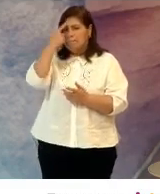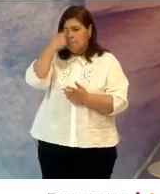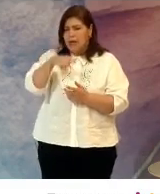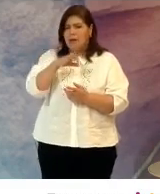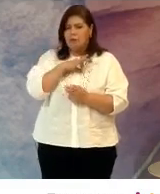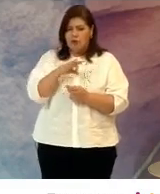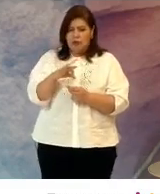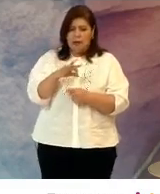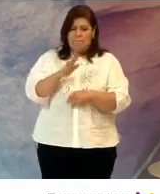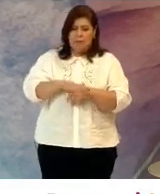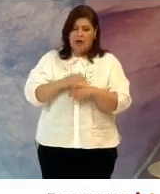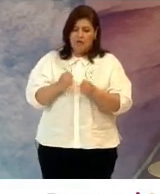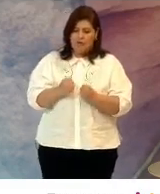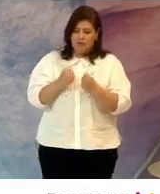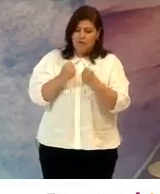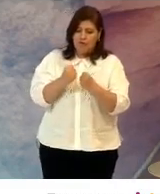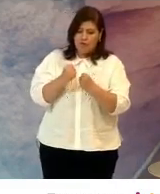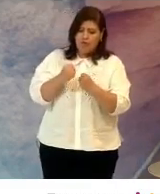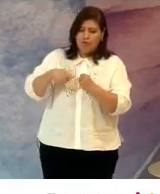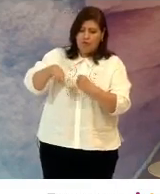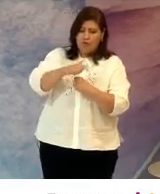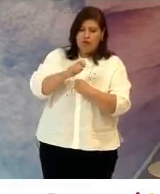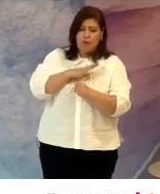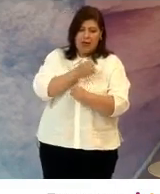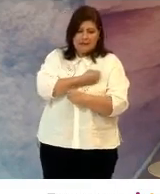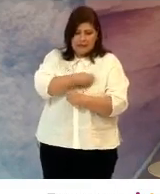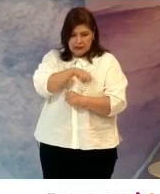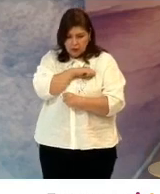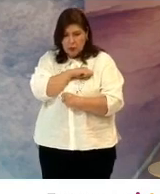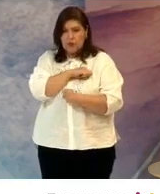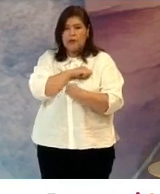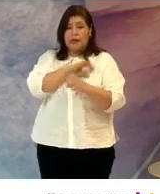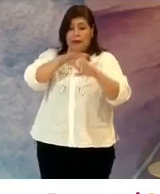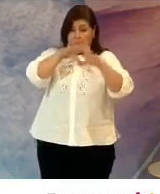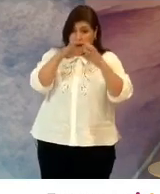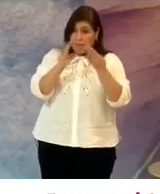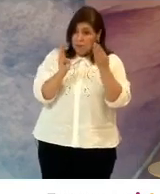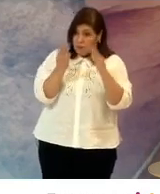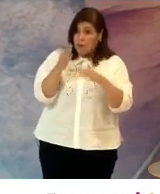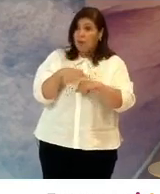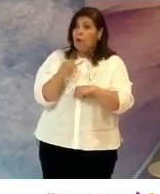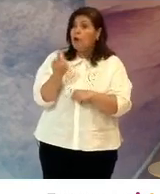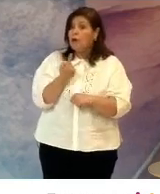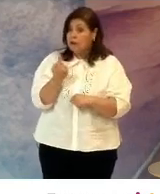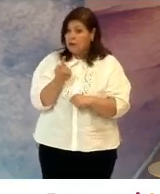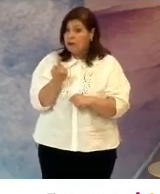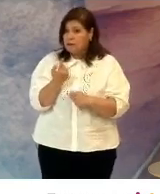fortalecer las fuentes de la salud, también a nivel planetario, porque ambas